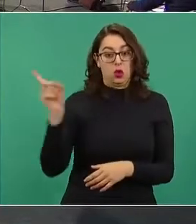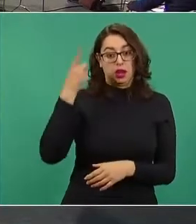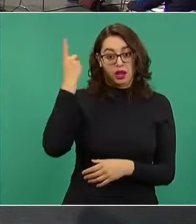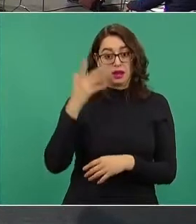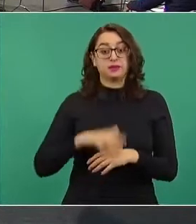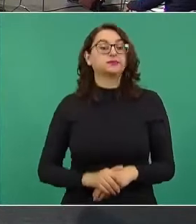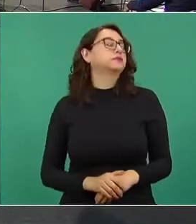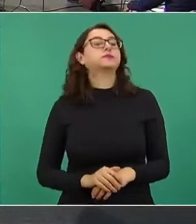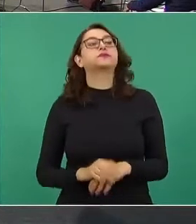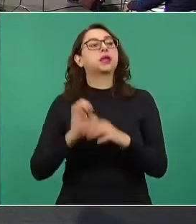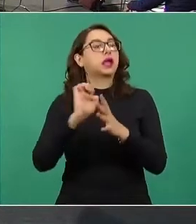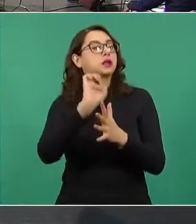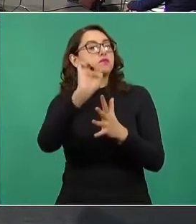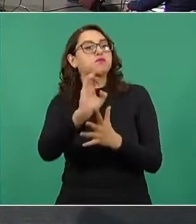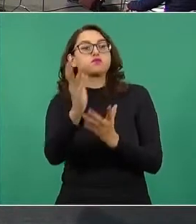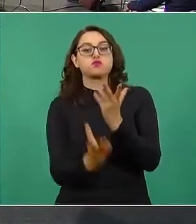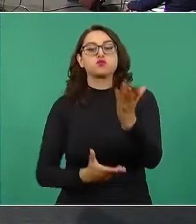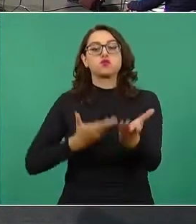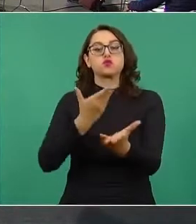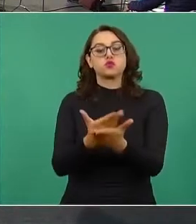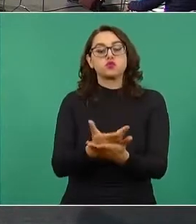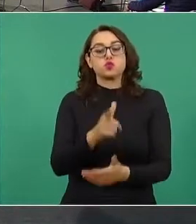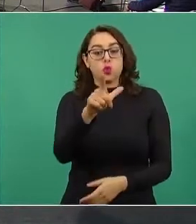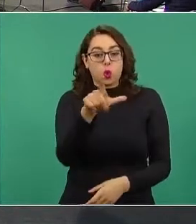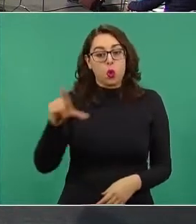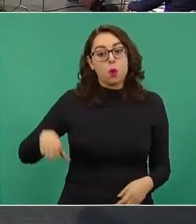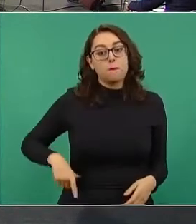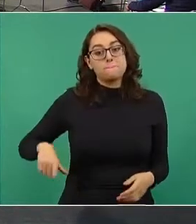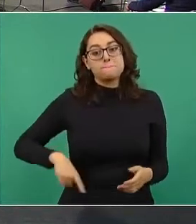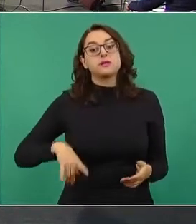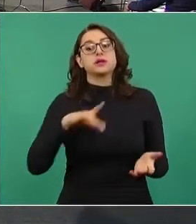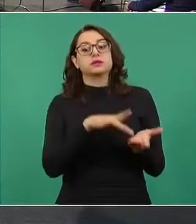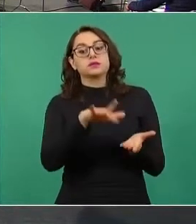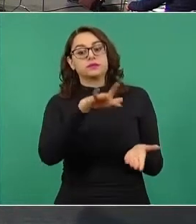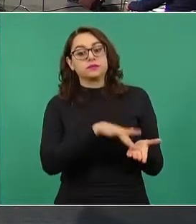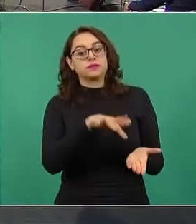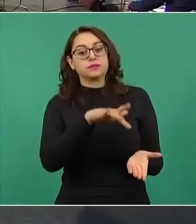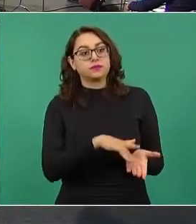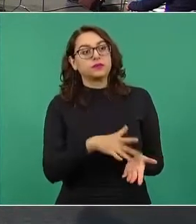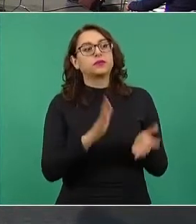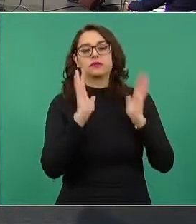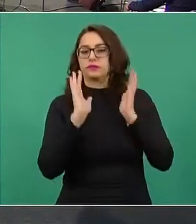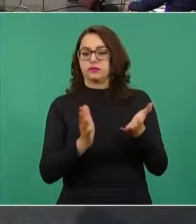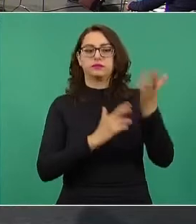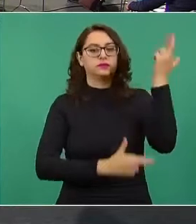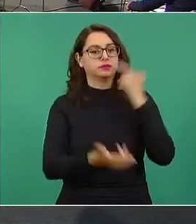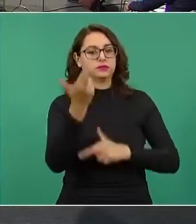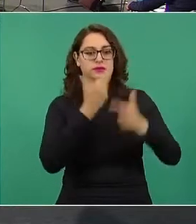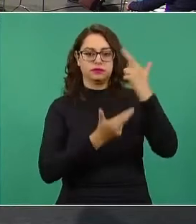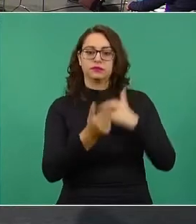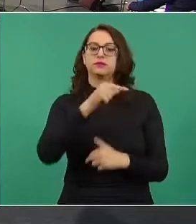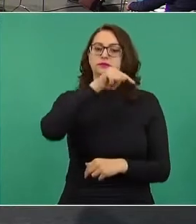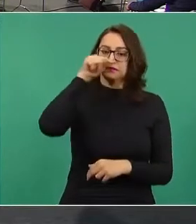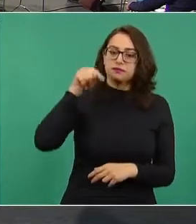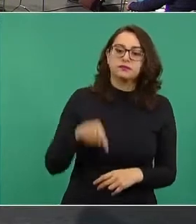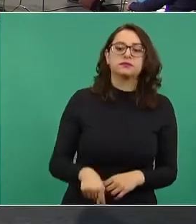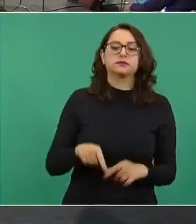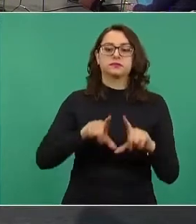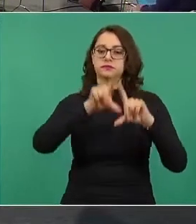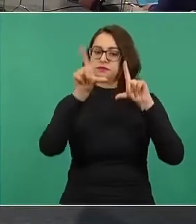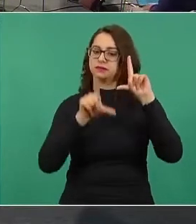es de que su gobierno los apoyara para que pudieran regresar al país estos